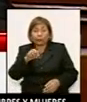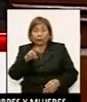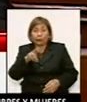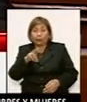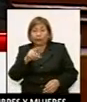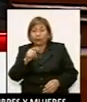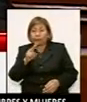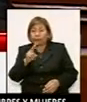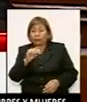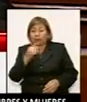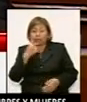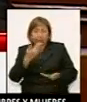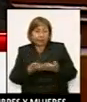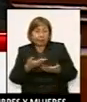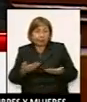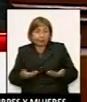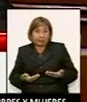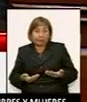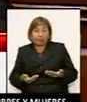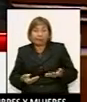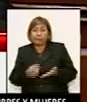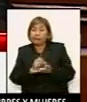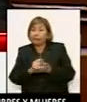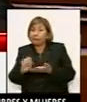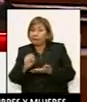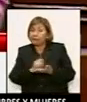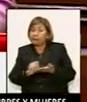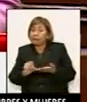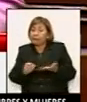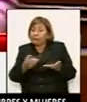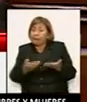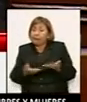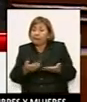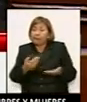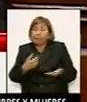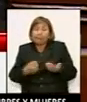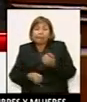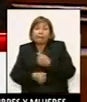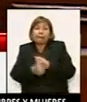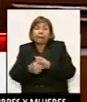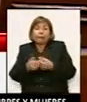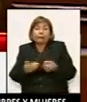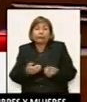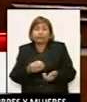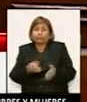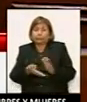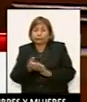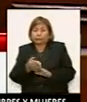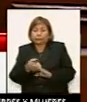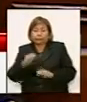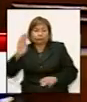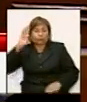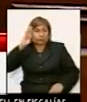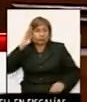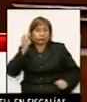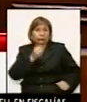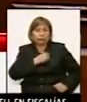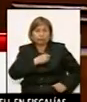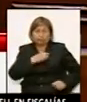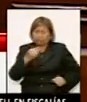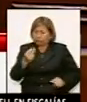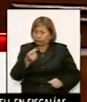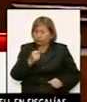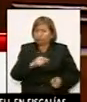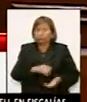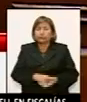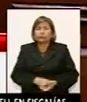que tiene este sistema. Es que cuando la víctima va y pone la denuncia en la comisaría, inmediatamente